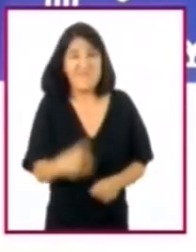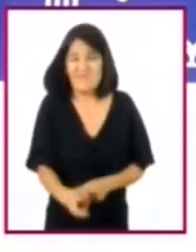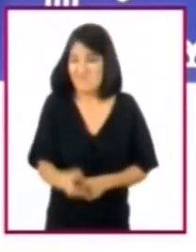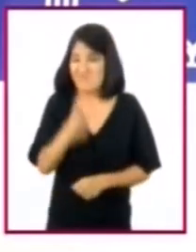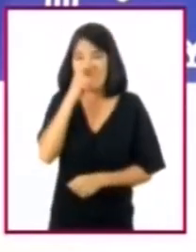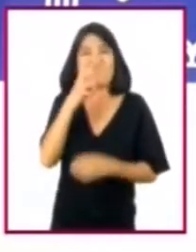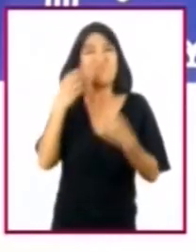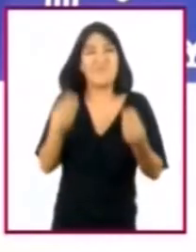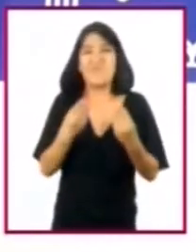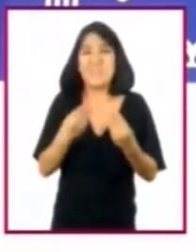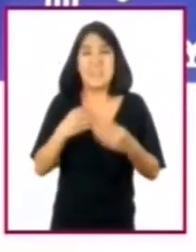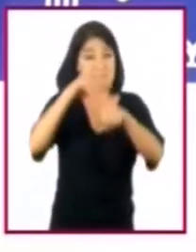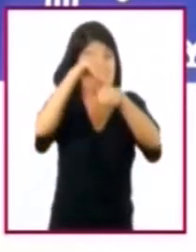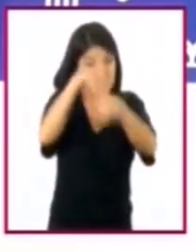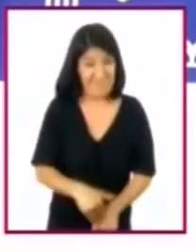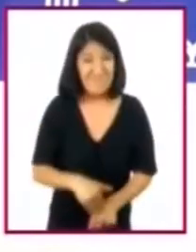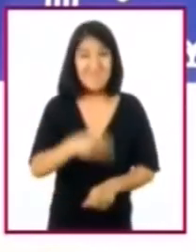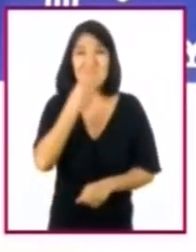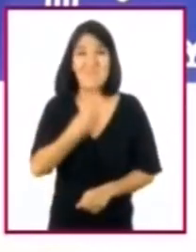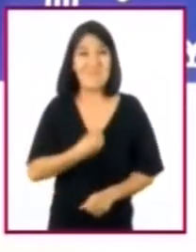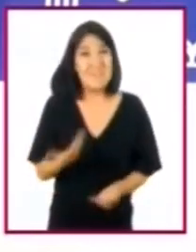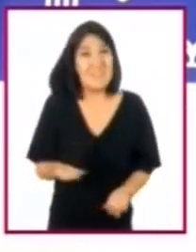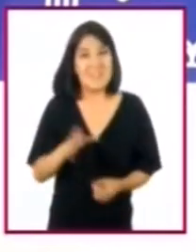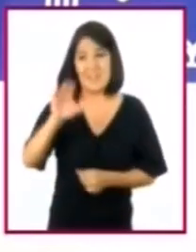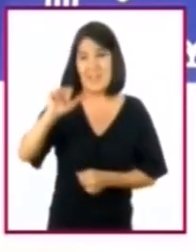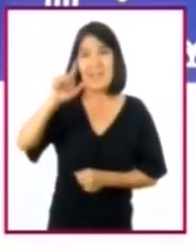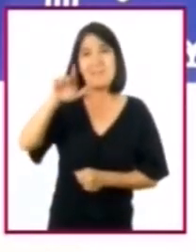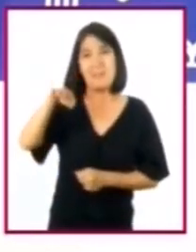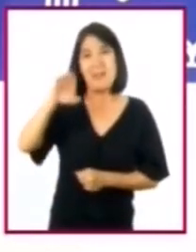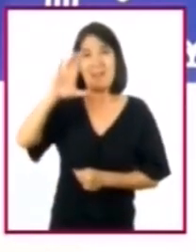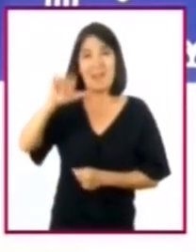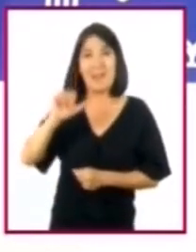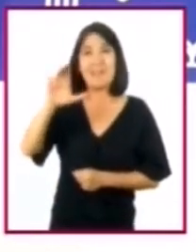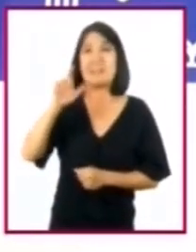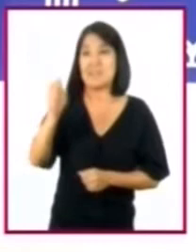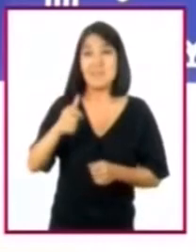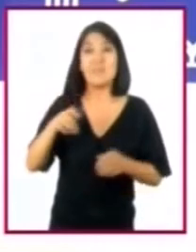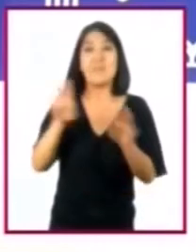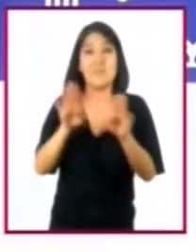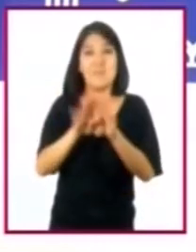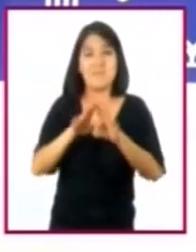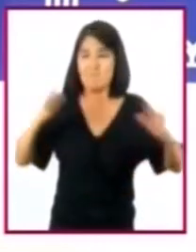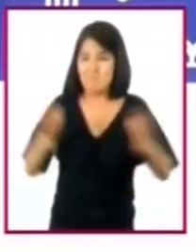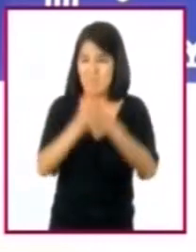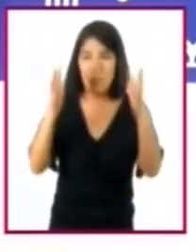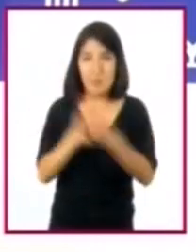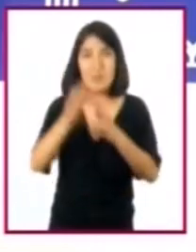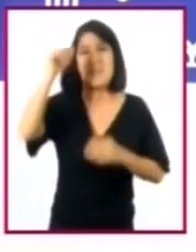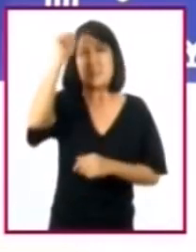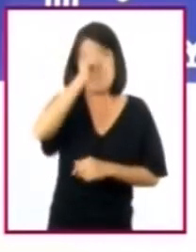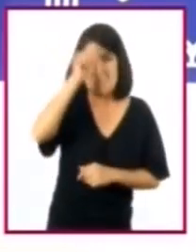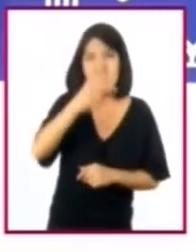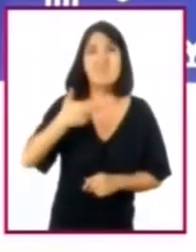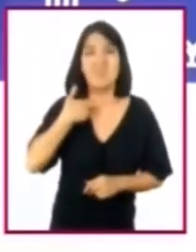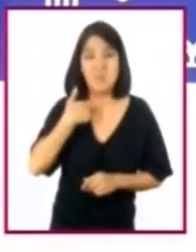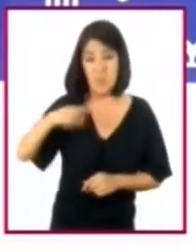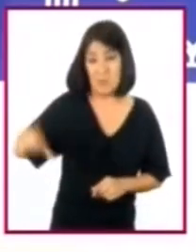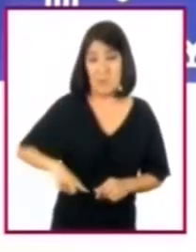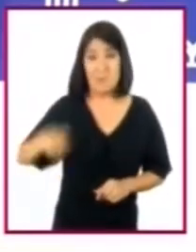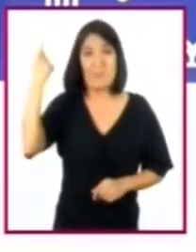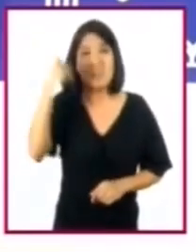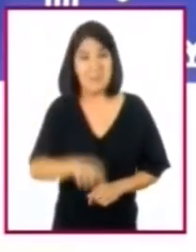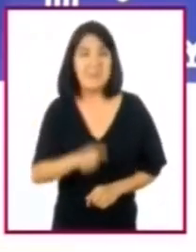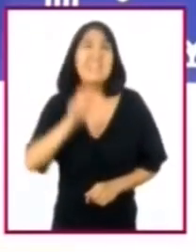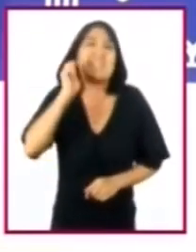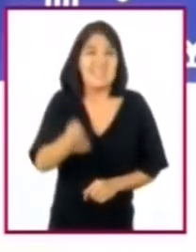extremadamente disciplinada, al menos en el Calmecac, donde se preparaban los futuros guerreros, sacerdotes y gobernantes, es